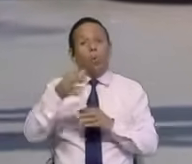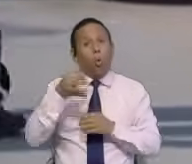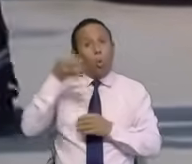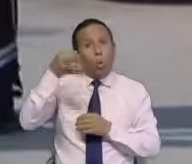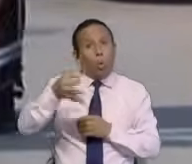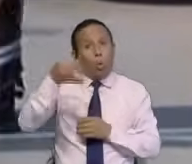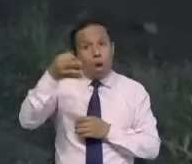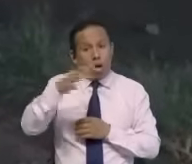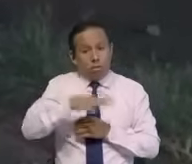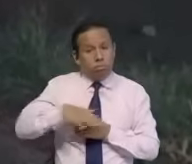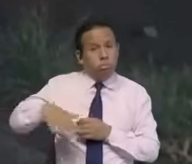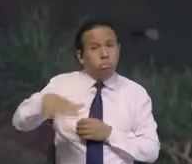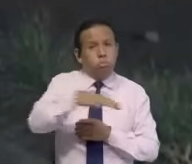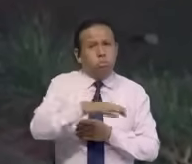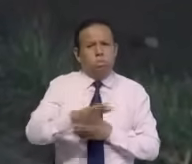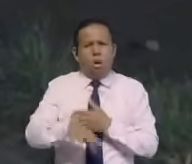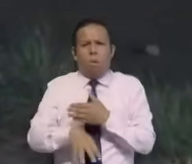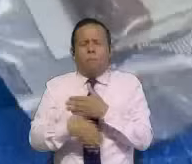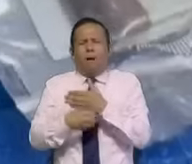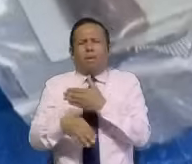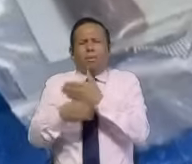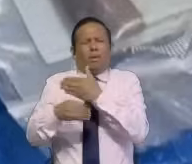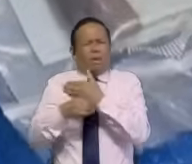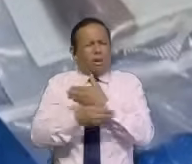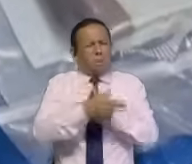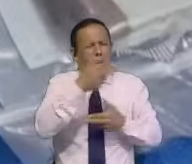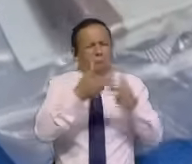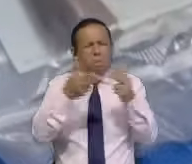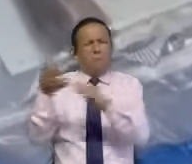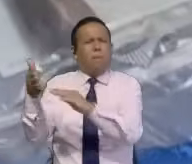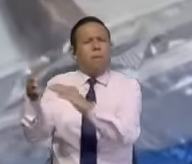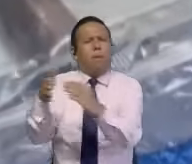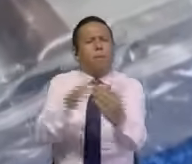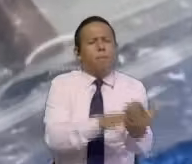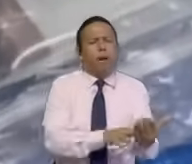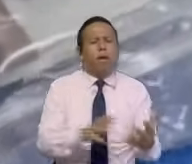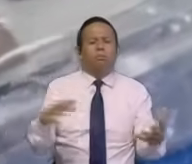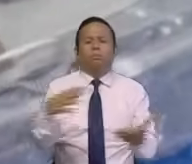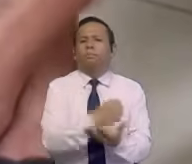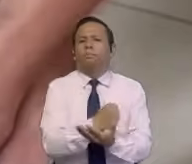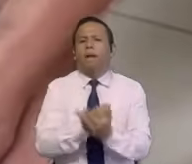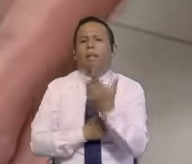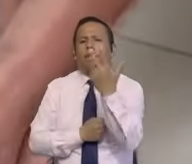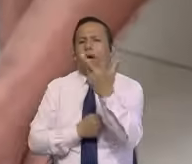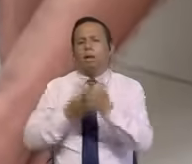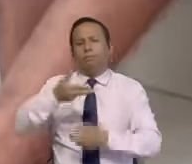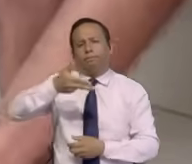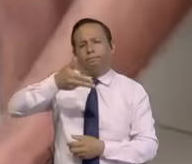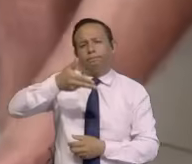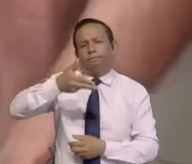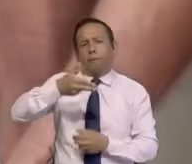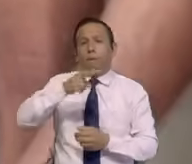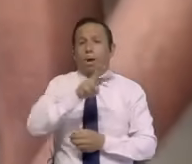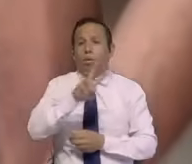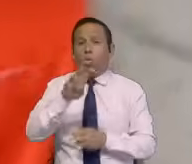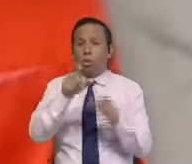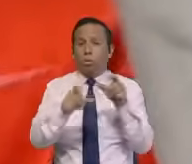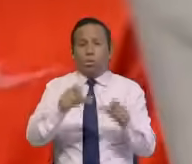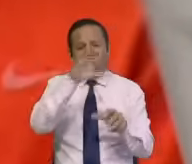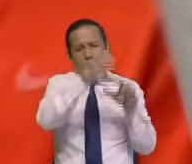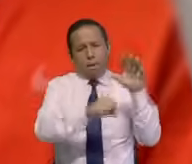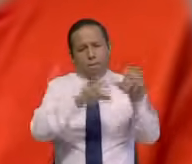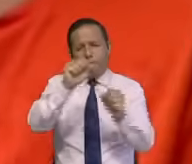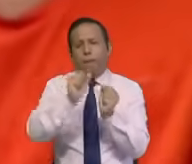se ha triplicado el número de crímenes, han decomisado 3 armas y hubo 24 detenciones.